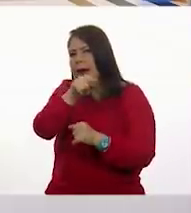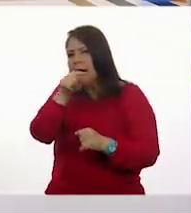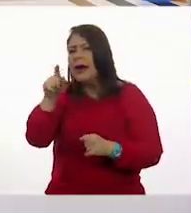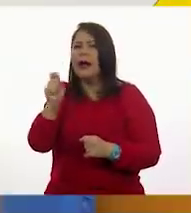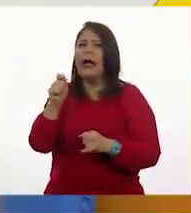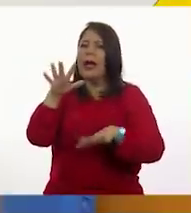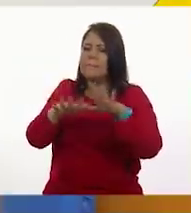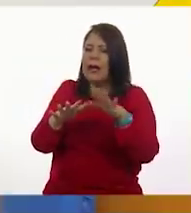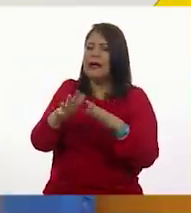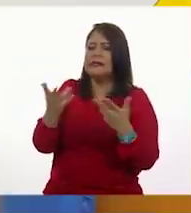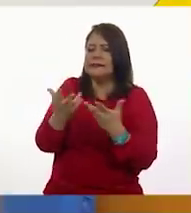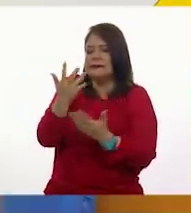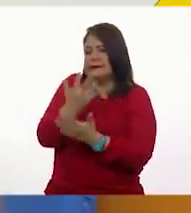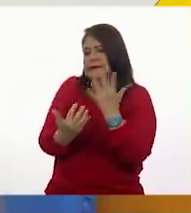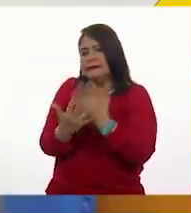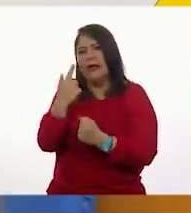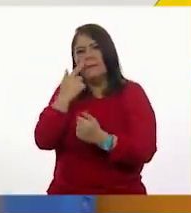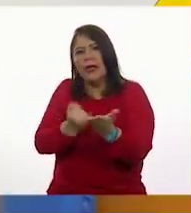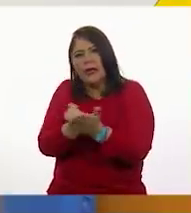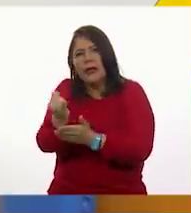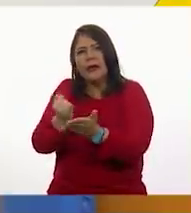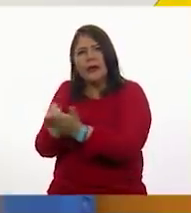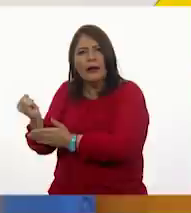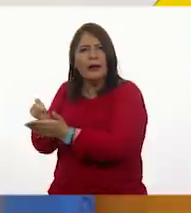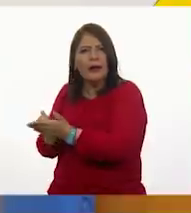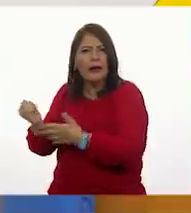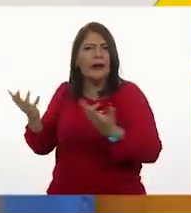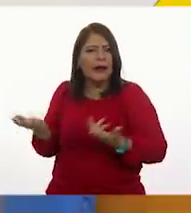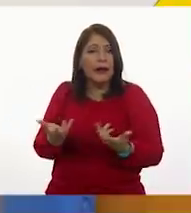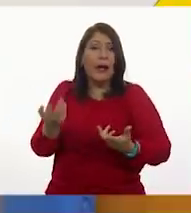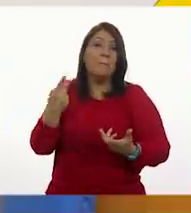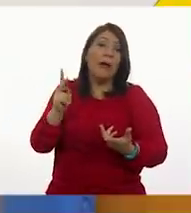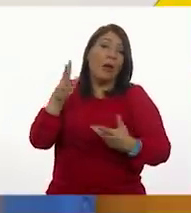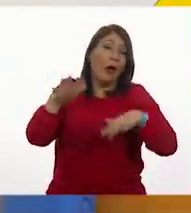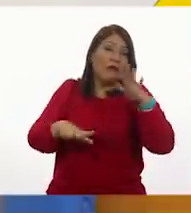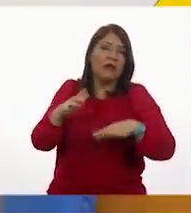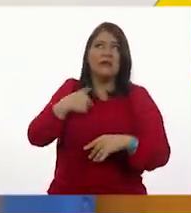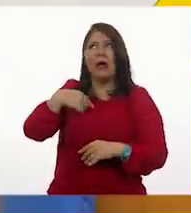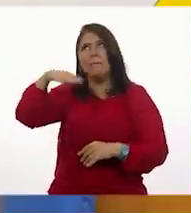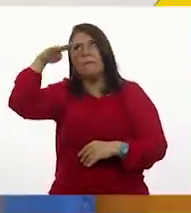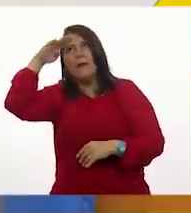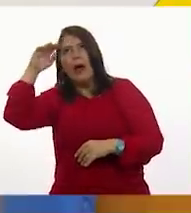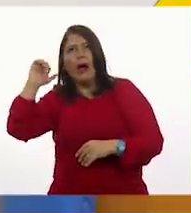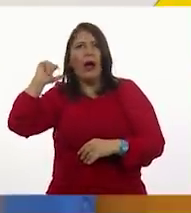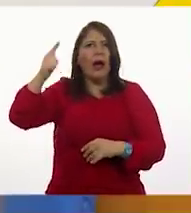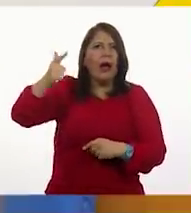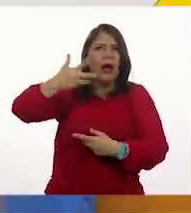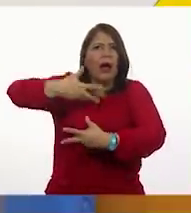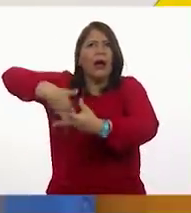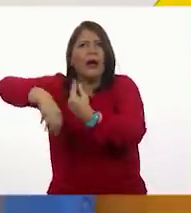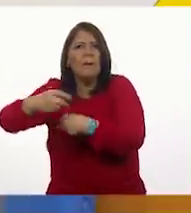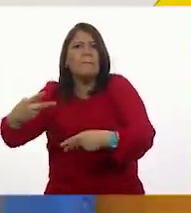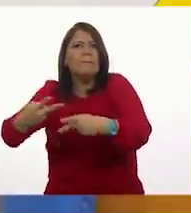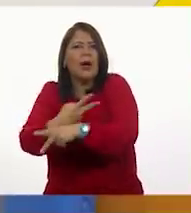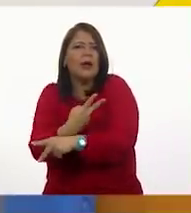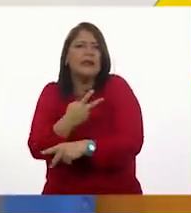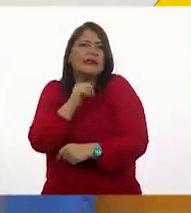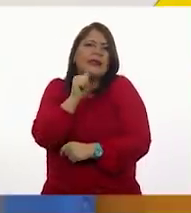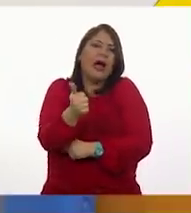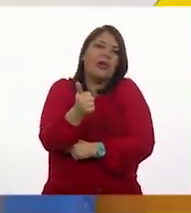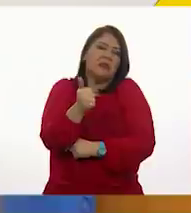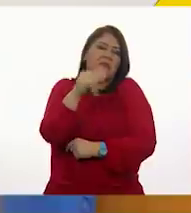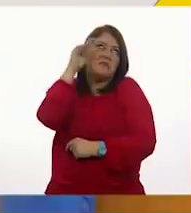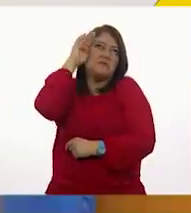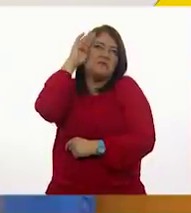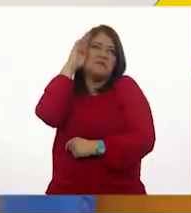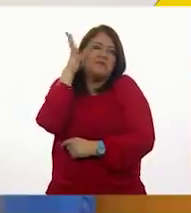tomamos decisiones, pero muchas veces no pensamos en las consecuencias de nuestras acciones, ¿verdad?